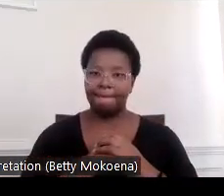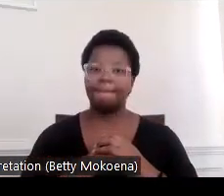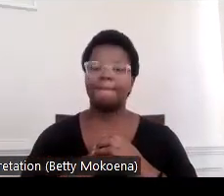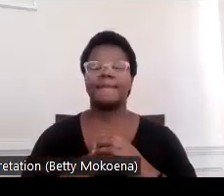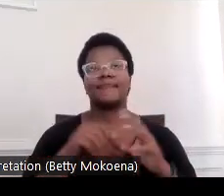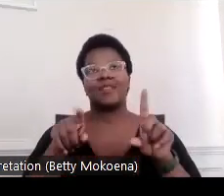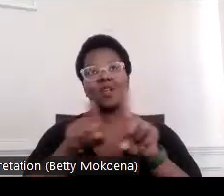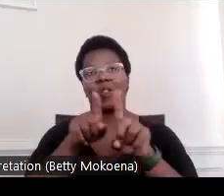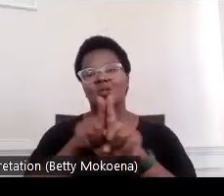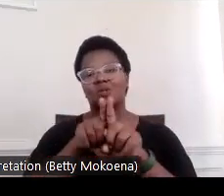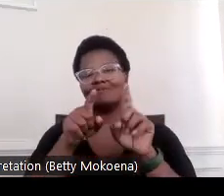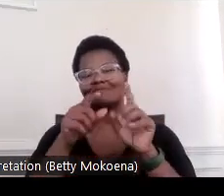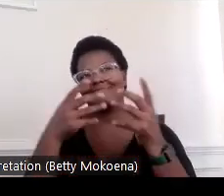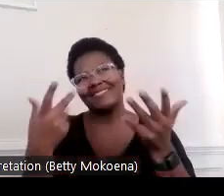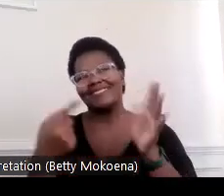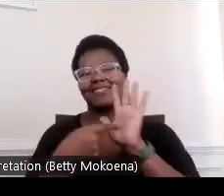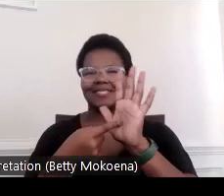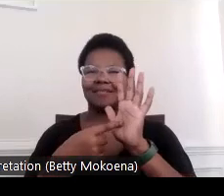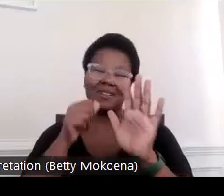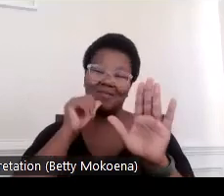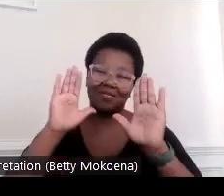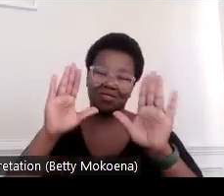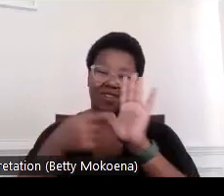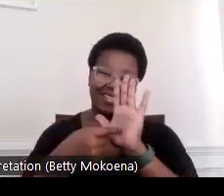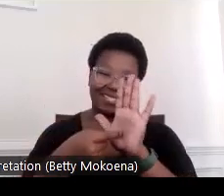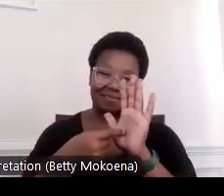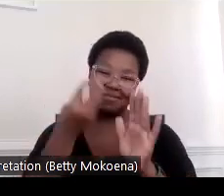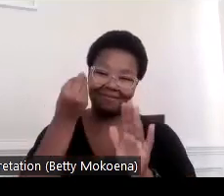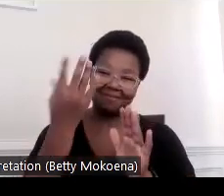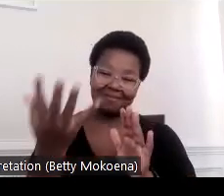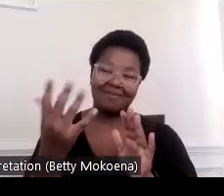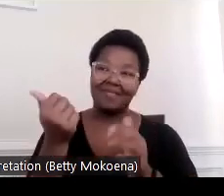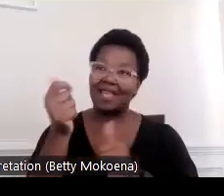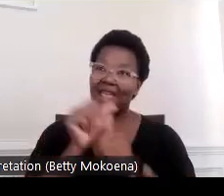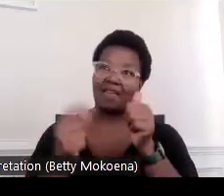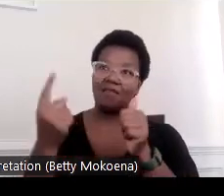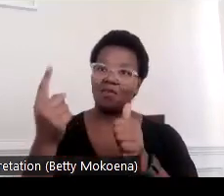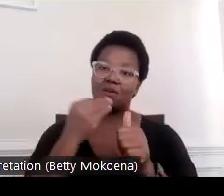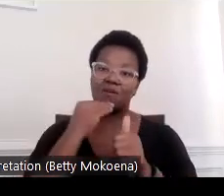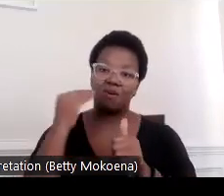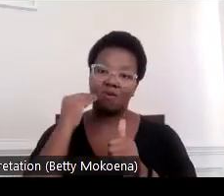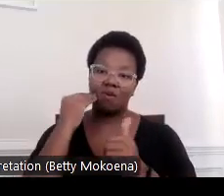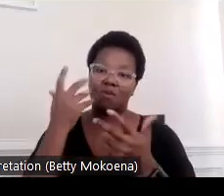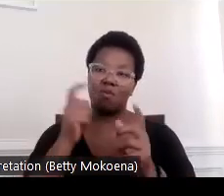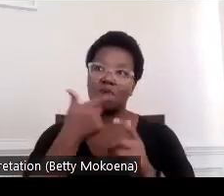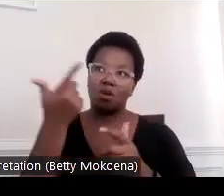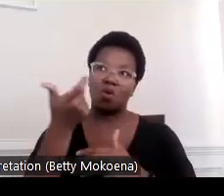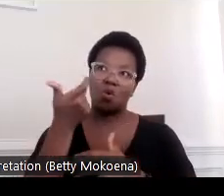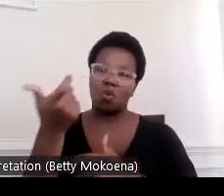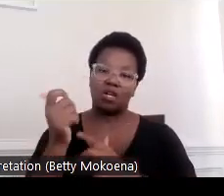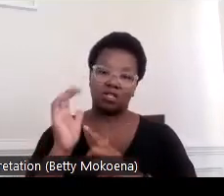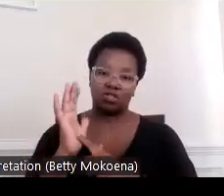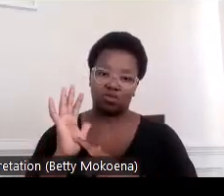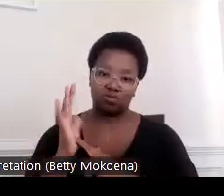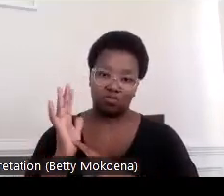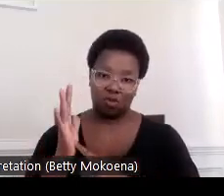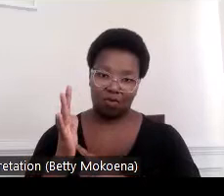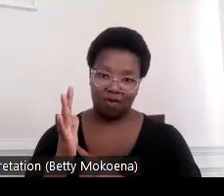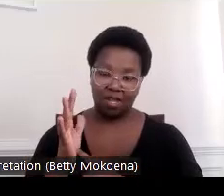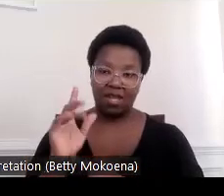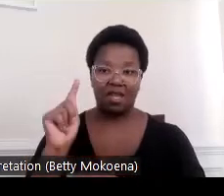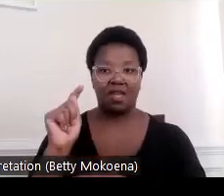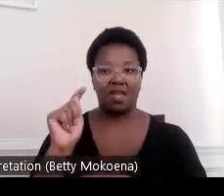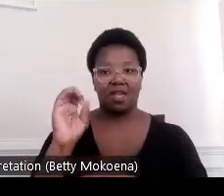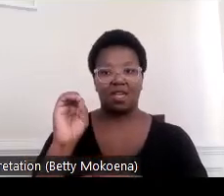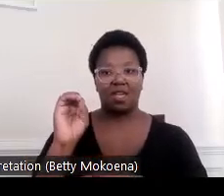De hecho no es bueno es un buen ejemplo pero digamos que todos en el hogar quieren ir a ver la película El filme